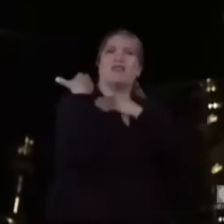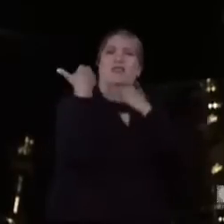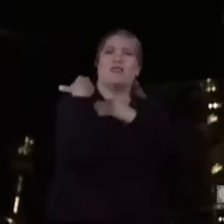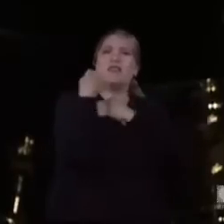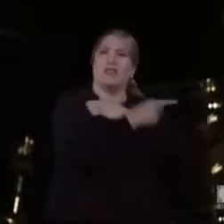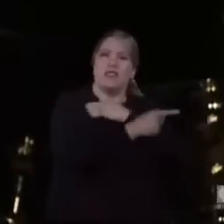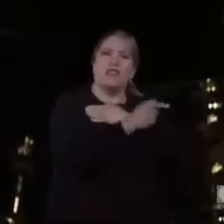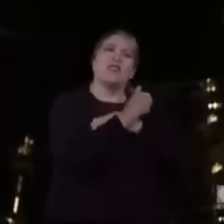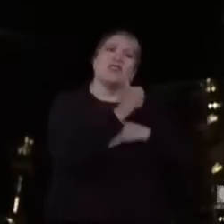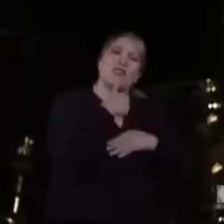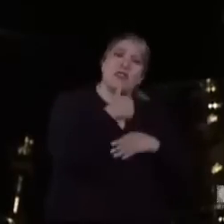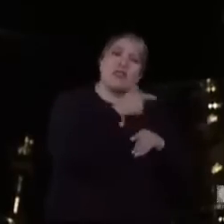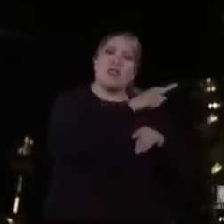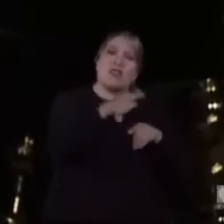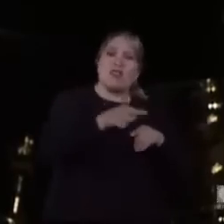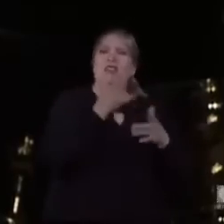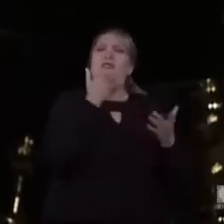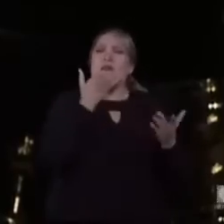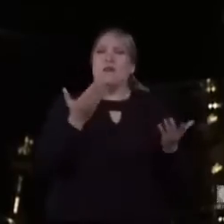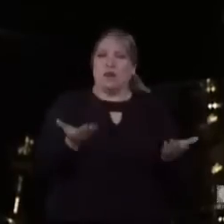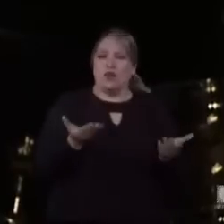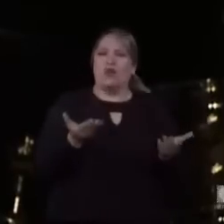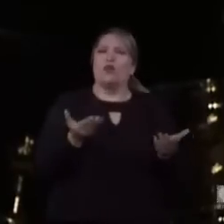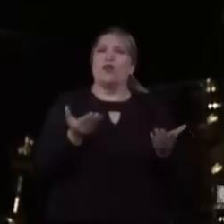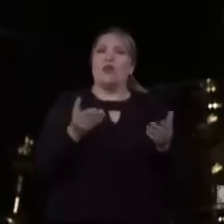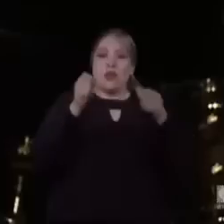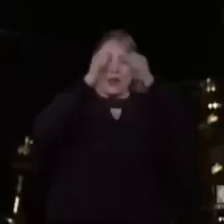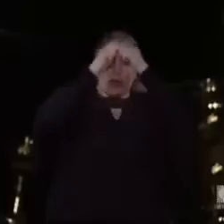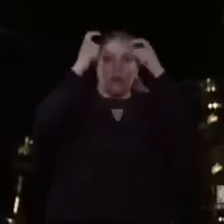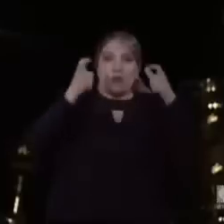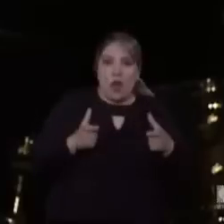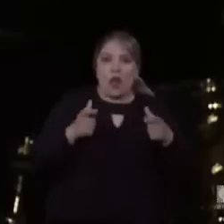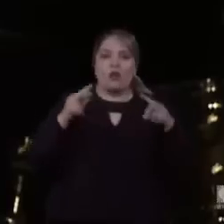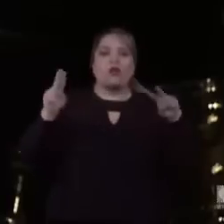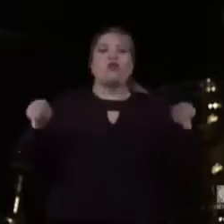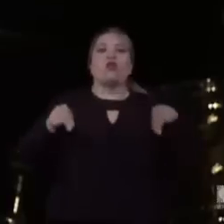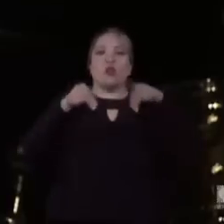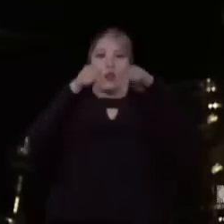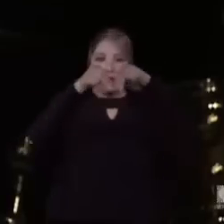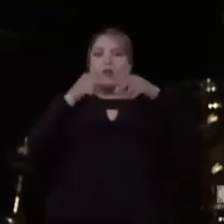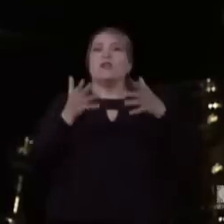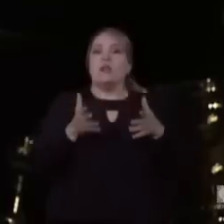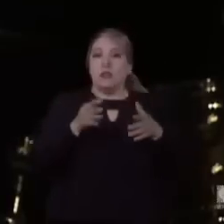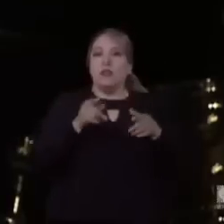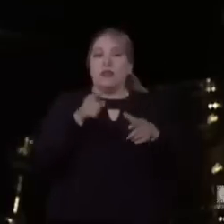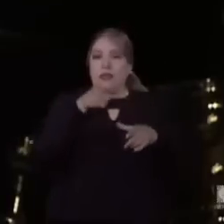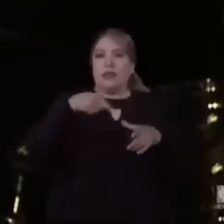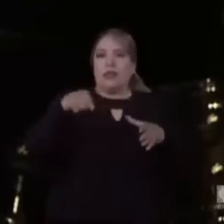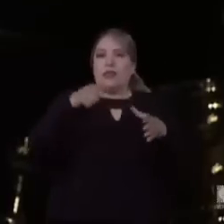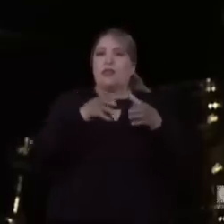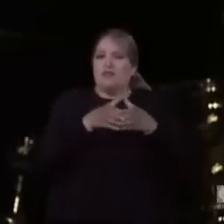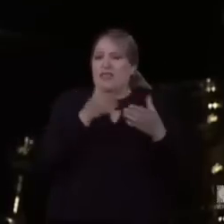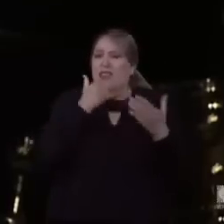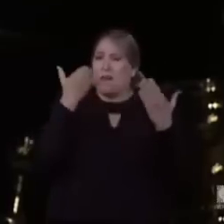responsables y qué pasó con la sociedad, con el Estado, con nosotros mismos ante estas cosas.